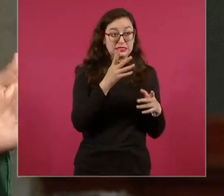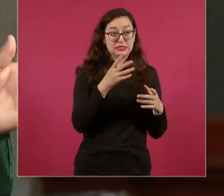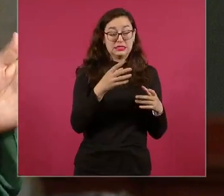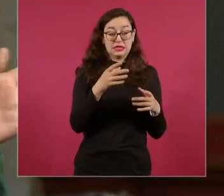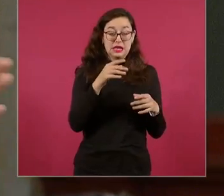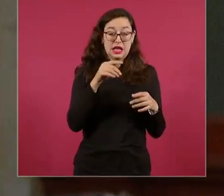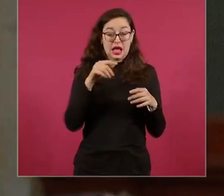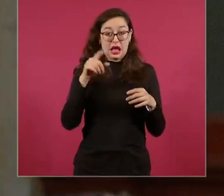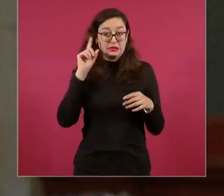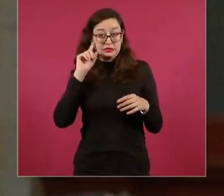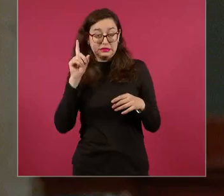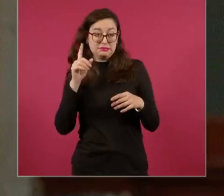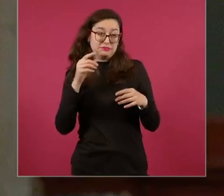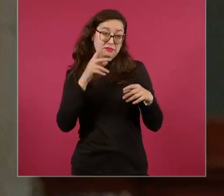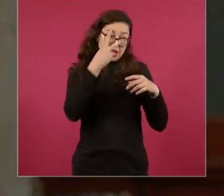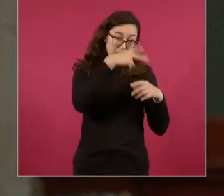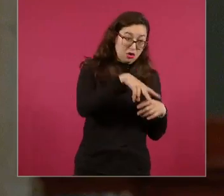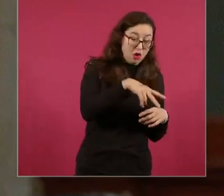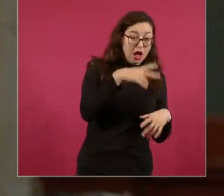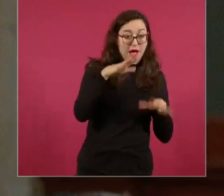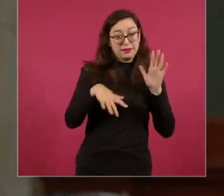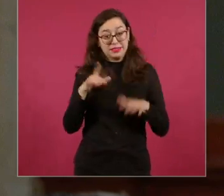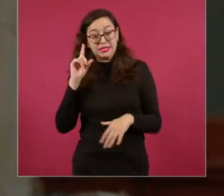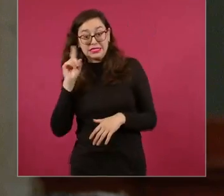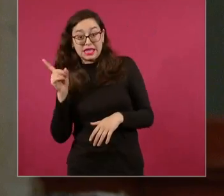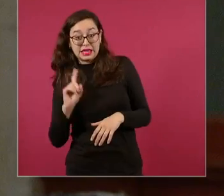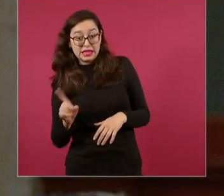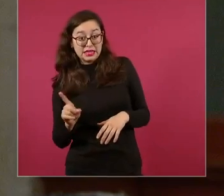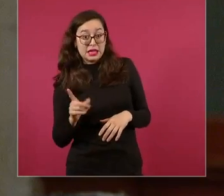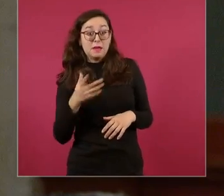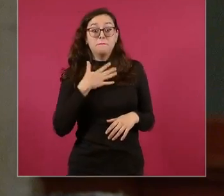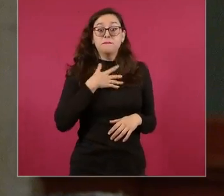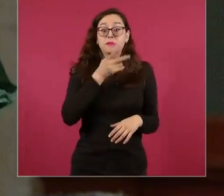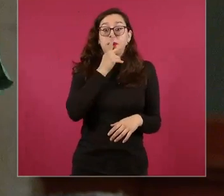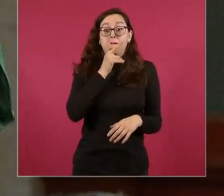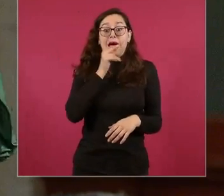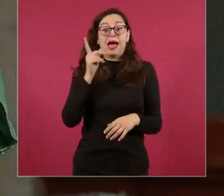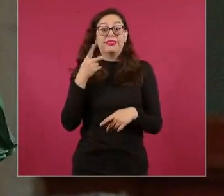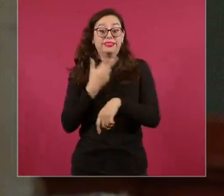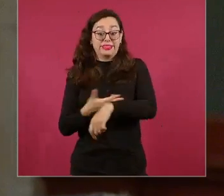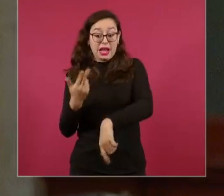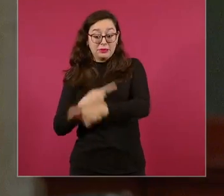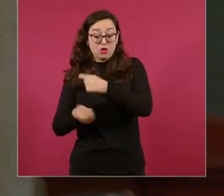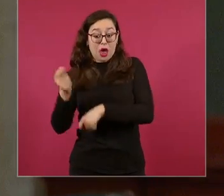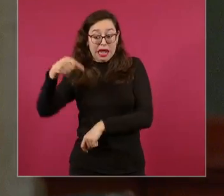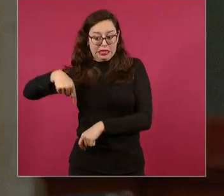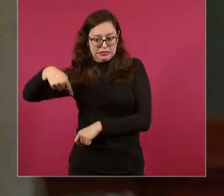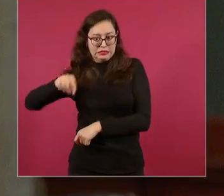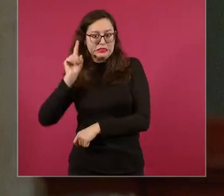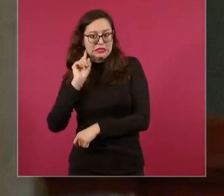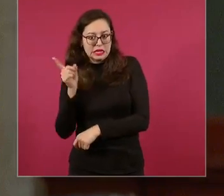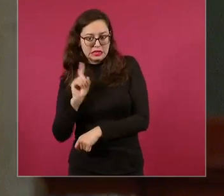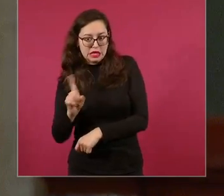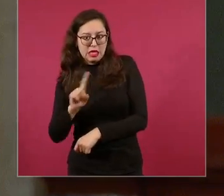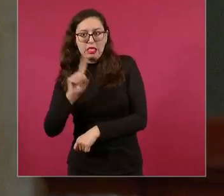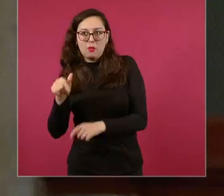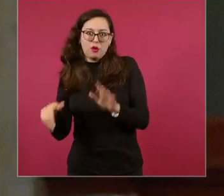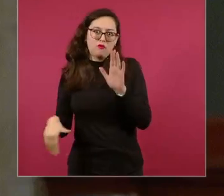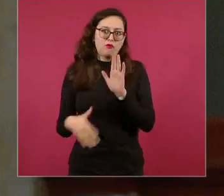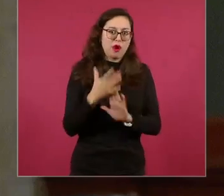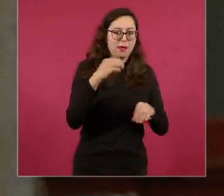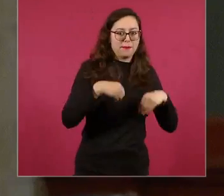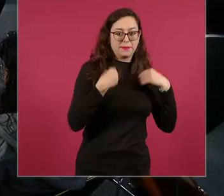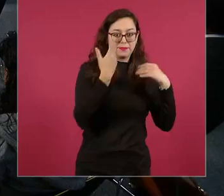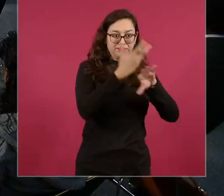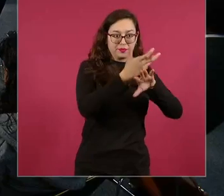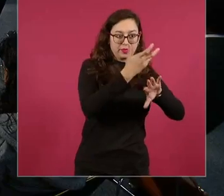cuando vino a zacatecas más sin embargo no la tramitó en eeuu no sé si nos podría aclarar mi